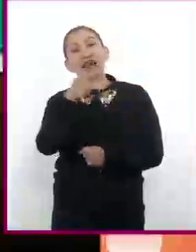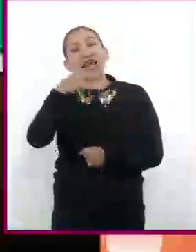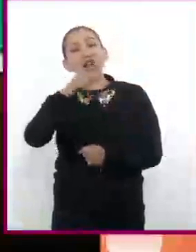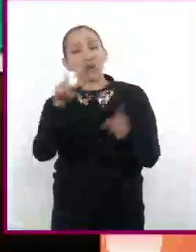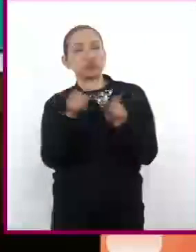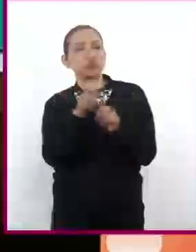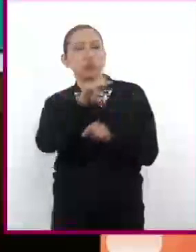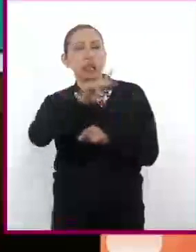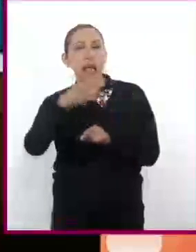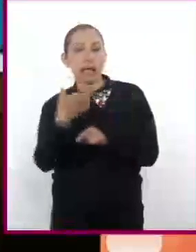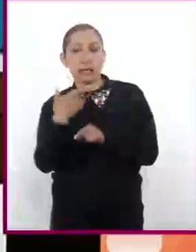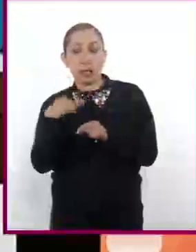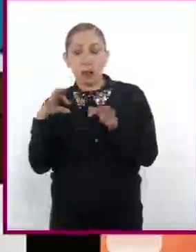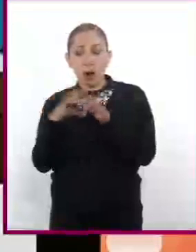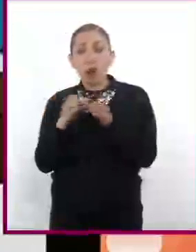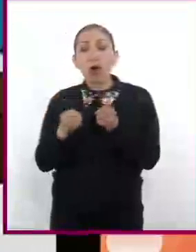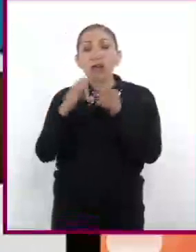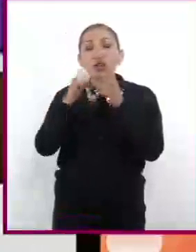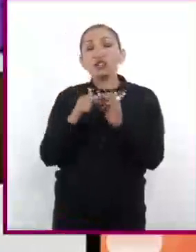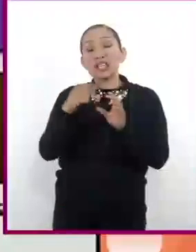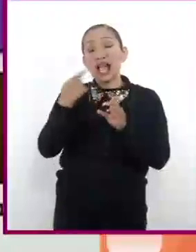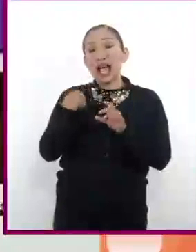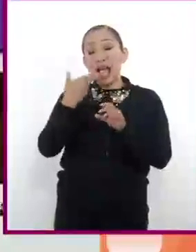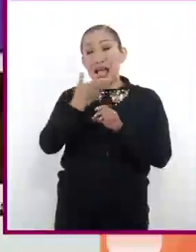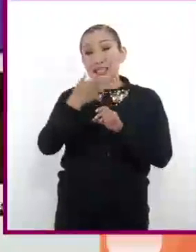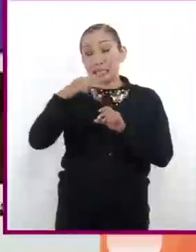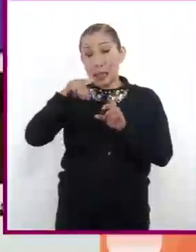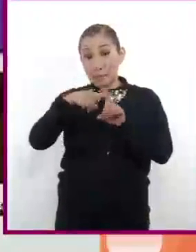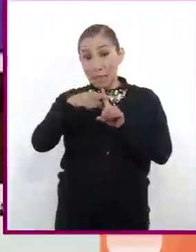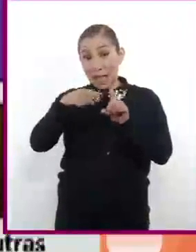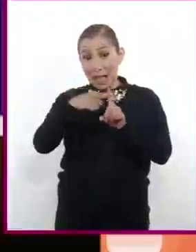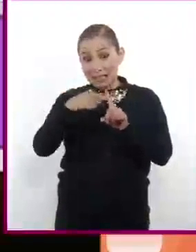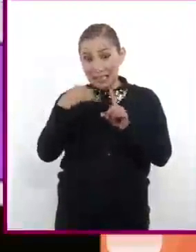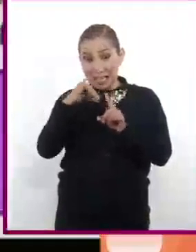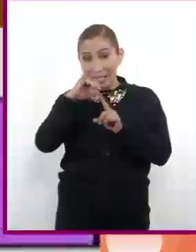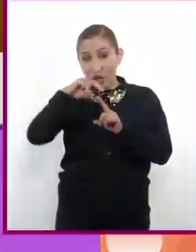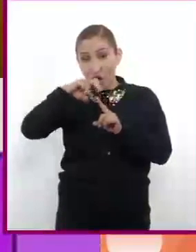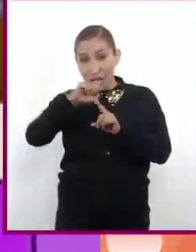relacionado con la concentración de iones H+ en la disolución.